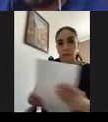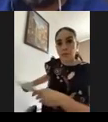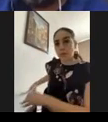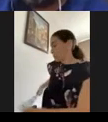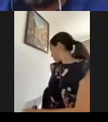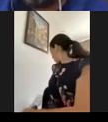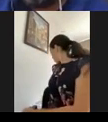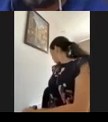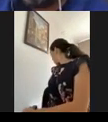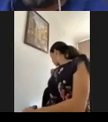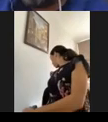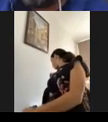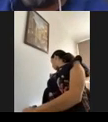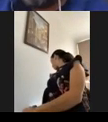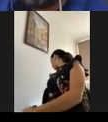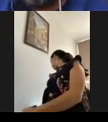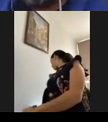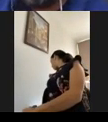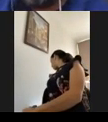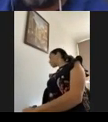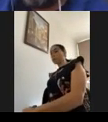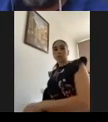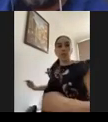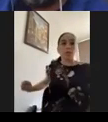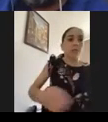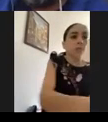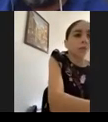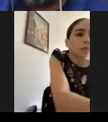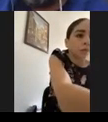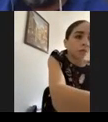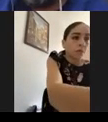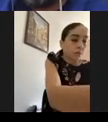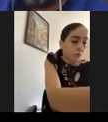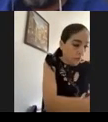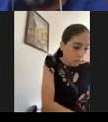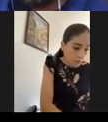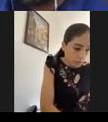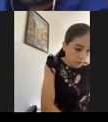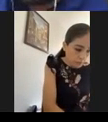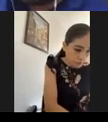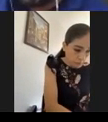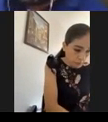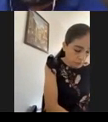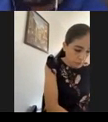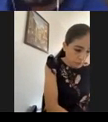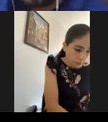197 participantes, creo que es una cifra muy